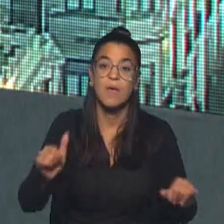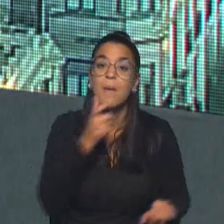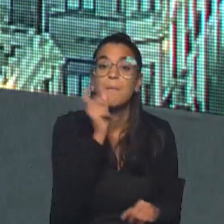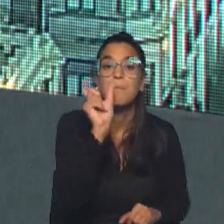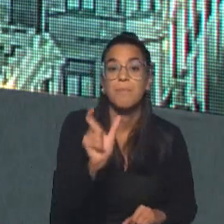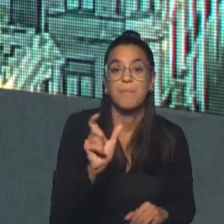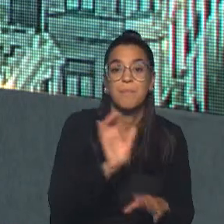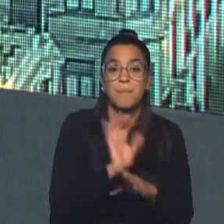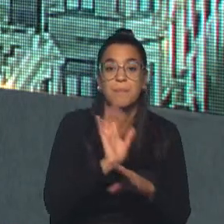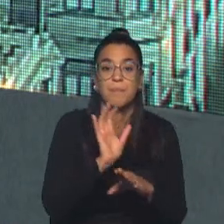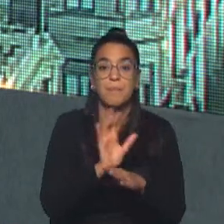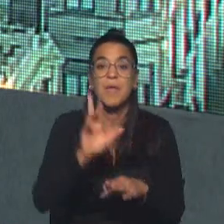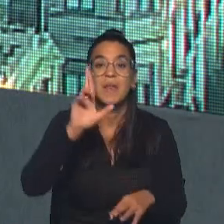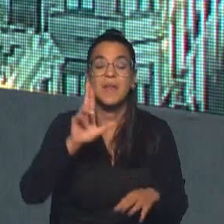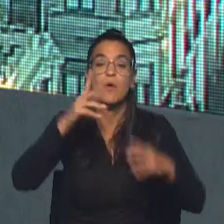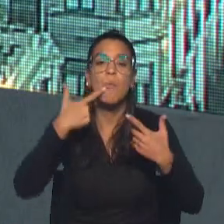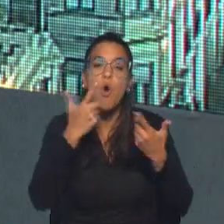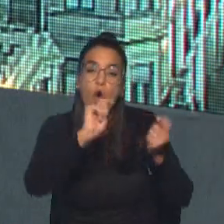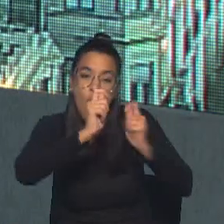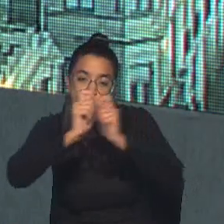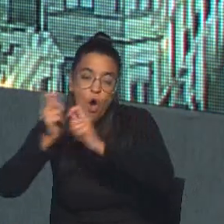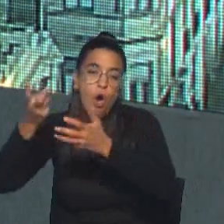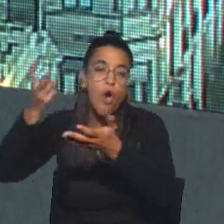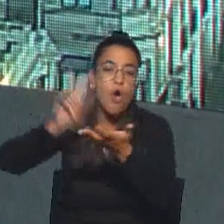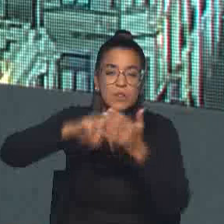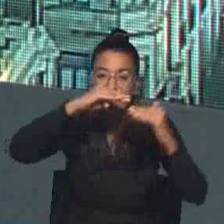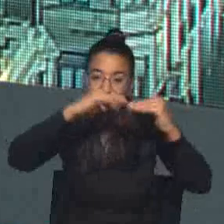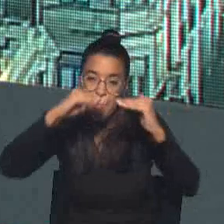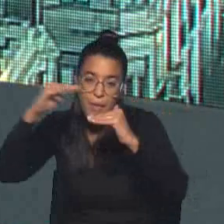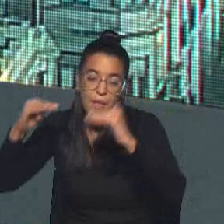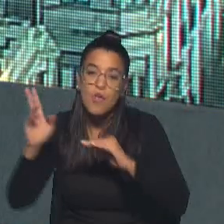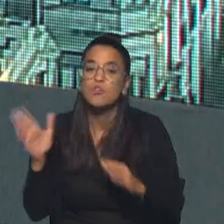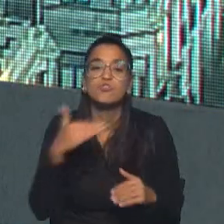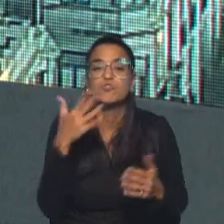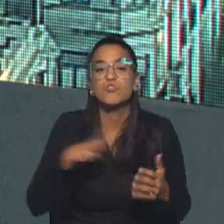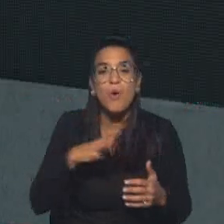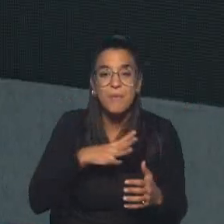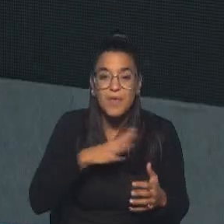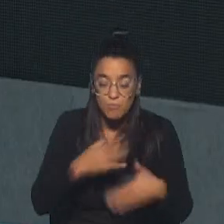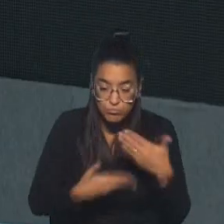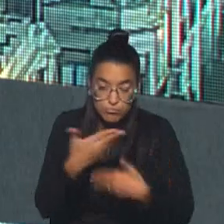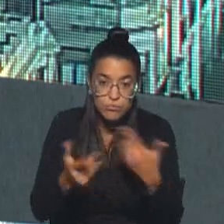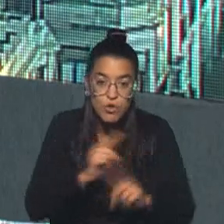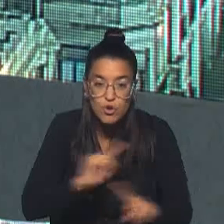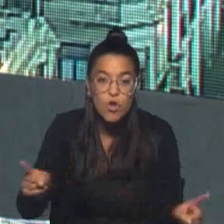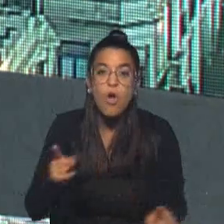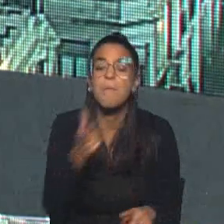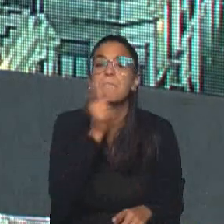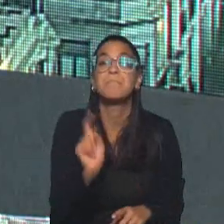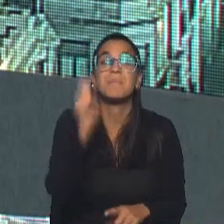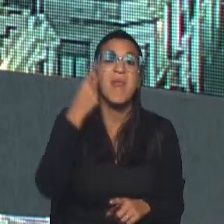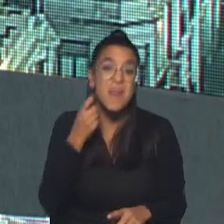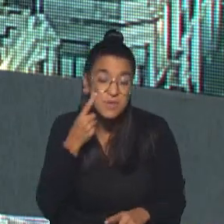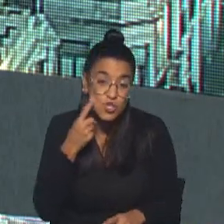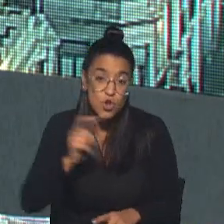palabra recalibrate, recalibrar, es decir, todavía no se puso en funcionamiento, no estuvo la primera revisión y